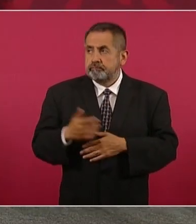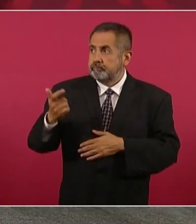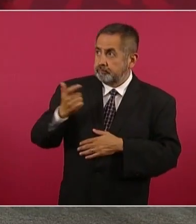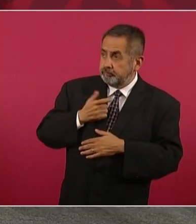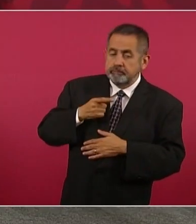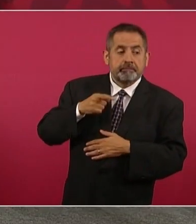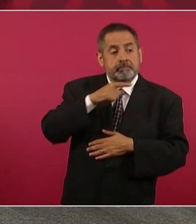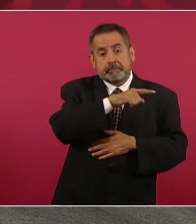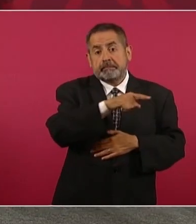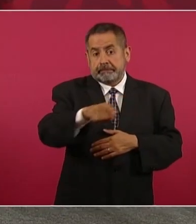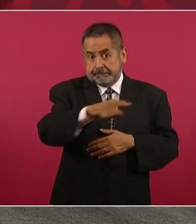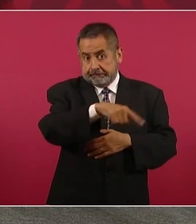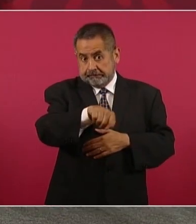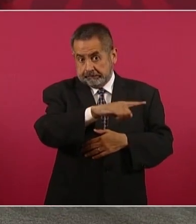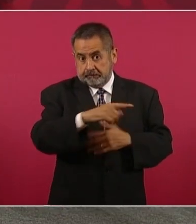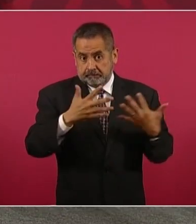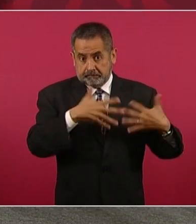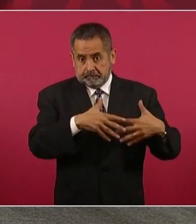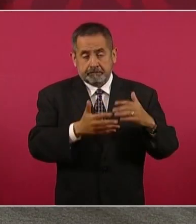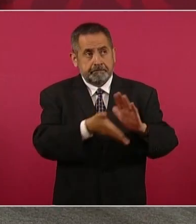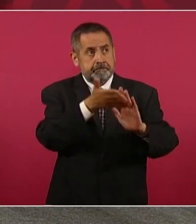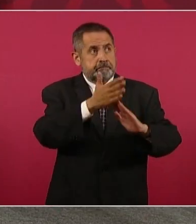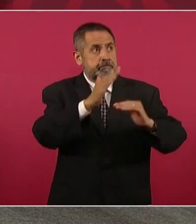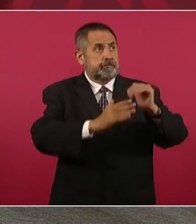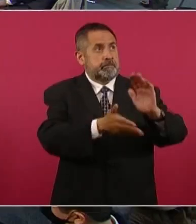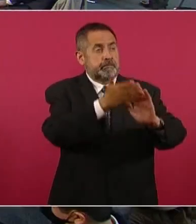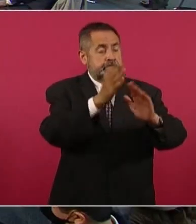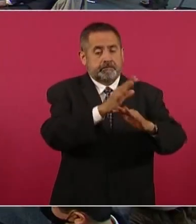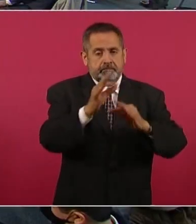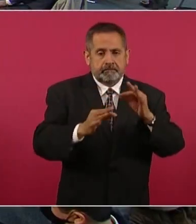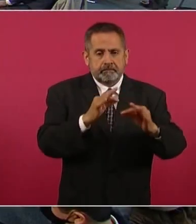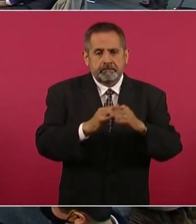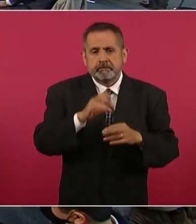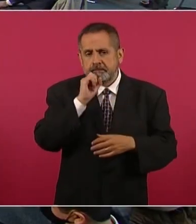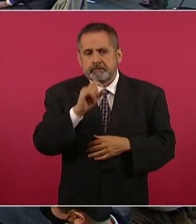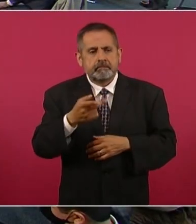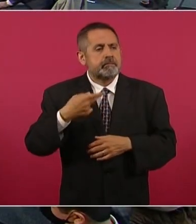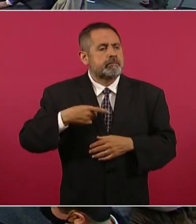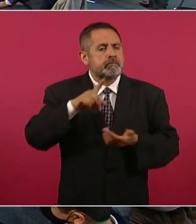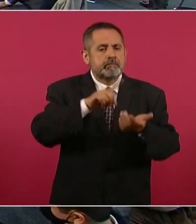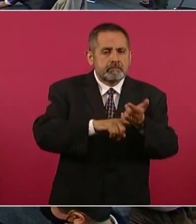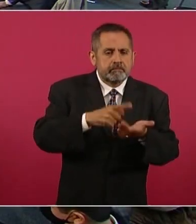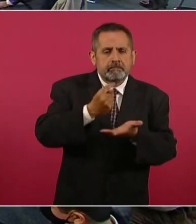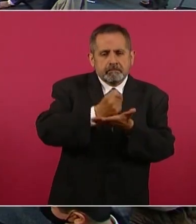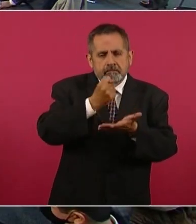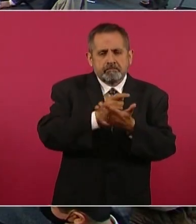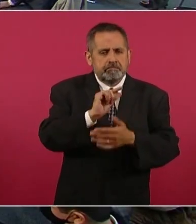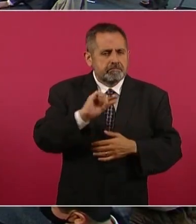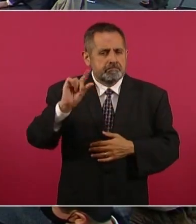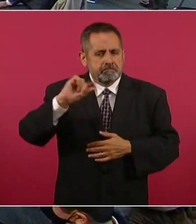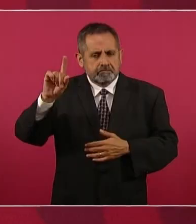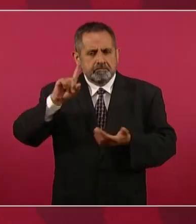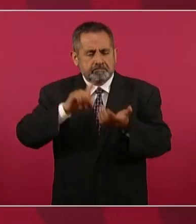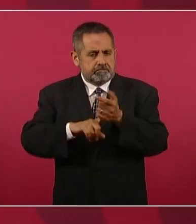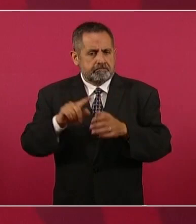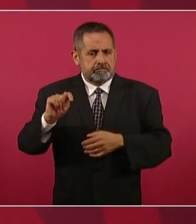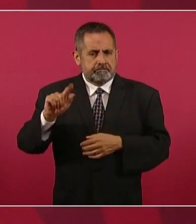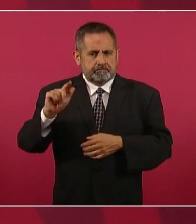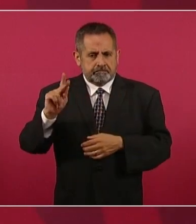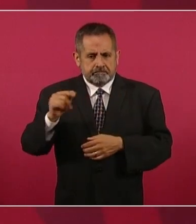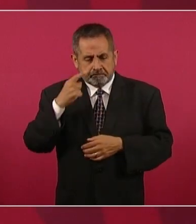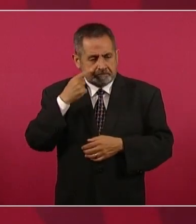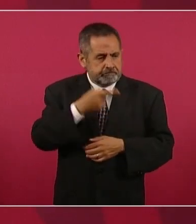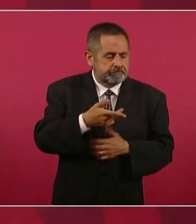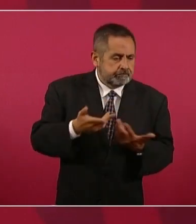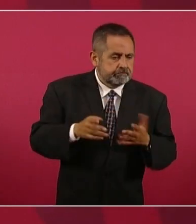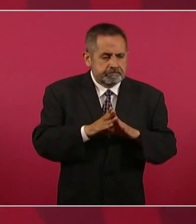construir el centro y también en el caso de los especialistas, que se trata de Tlapa, es